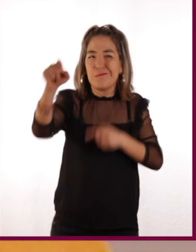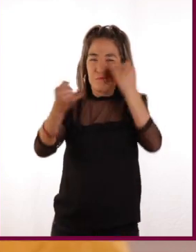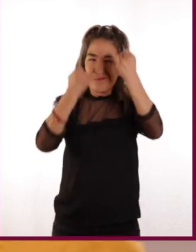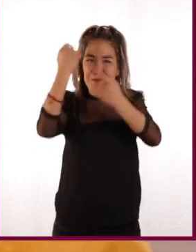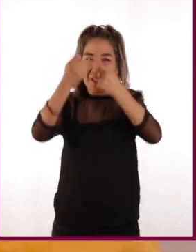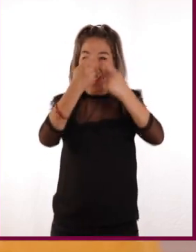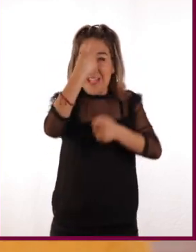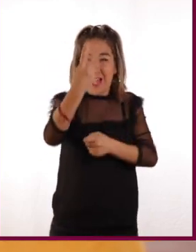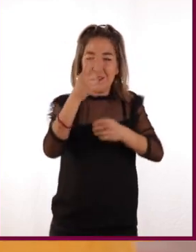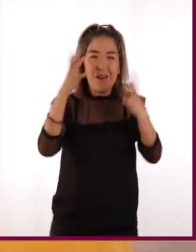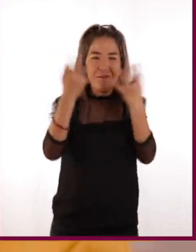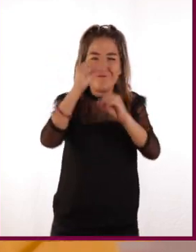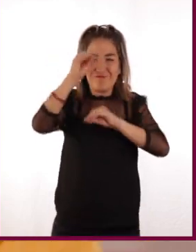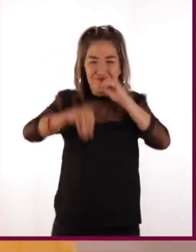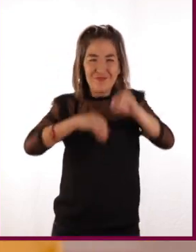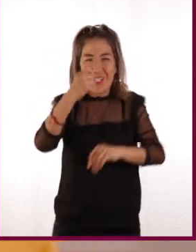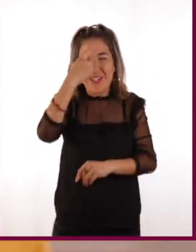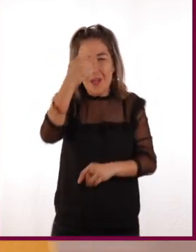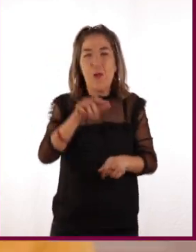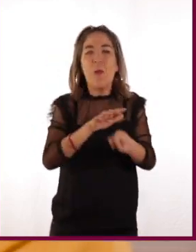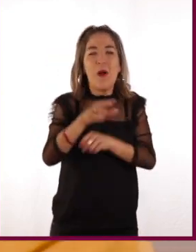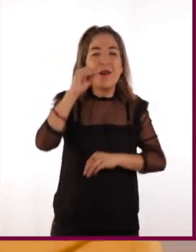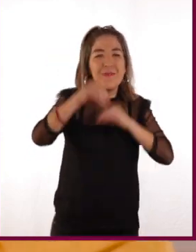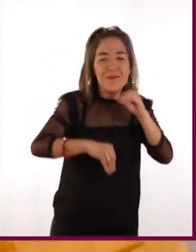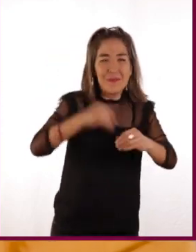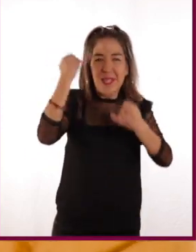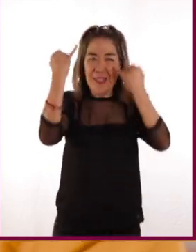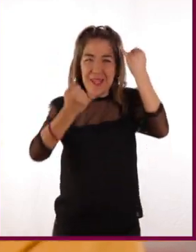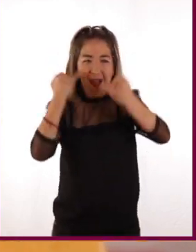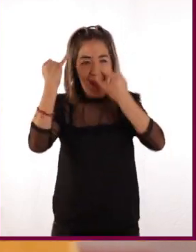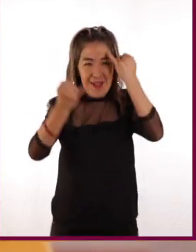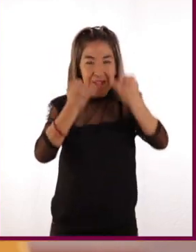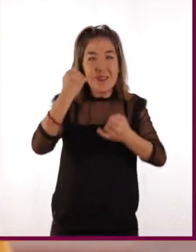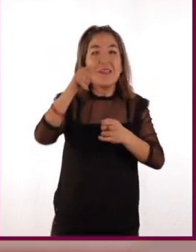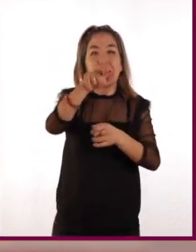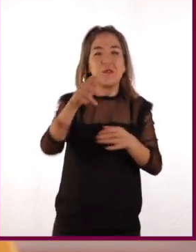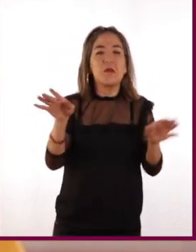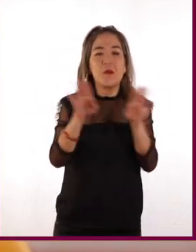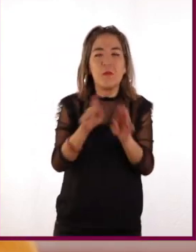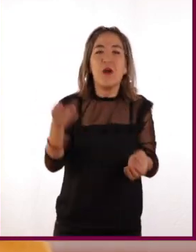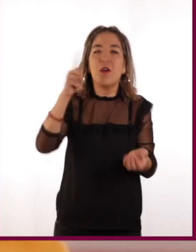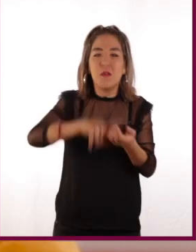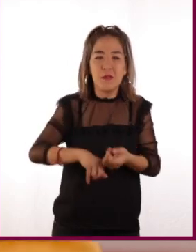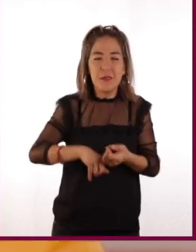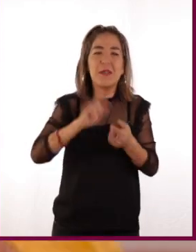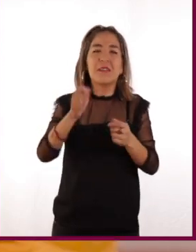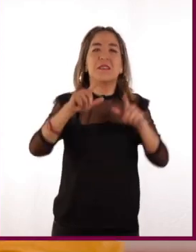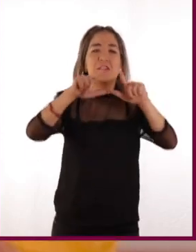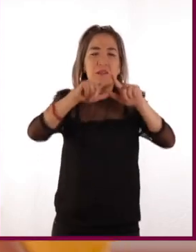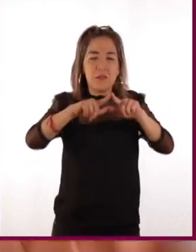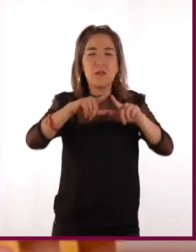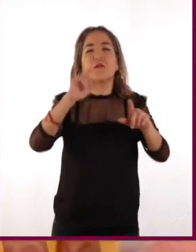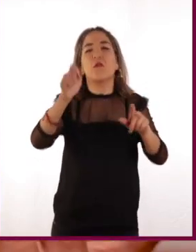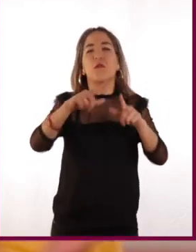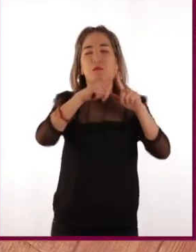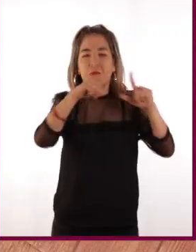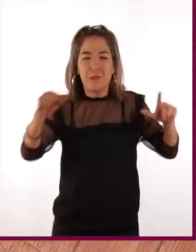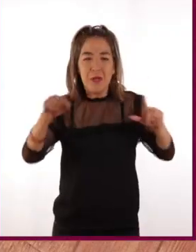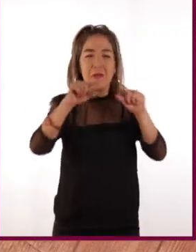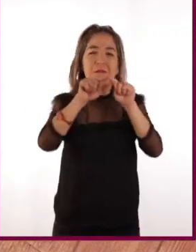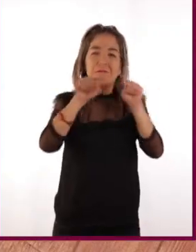donde entra su creatividad. Habrán de trazar los rectángulos que ustedes quieran, siempre respetando que sean líneas rectas y